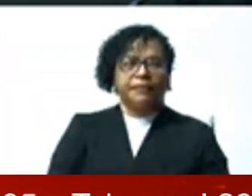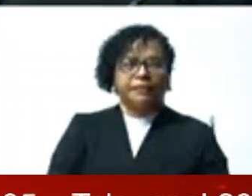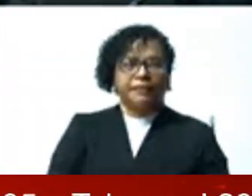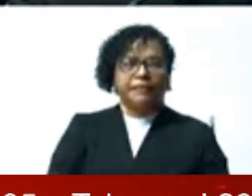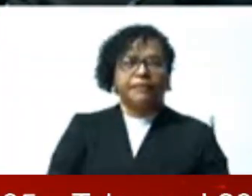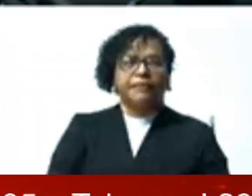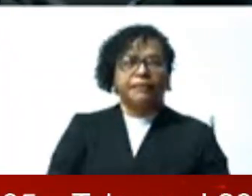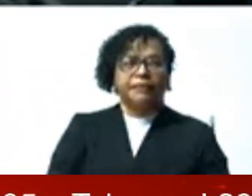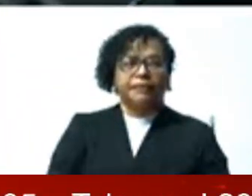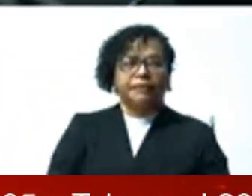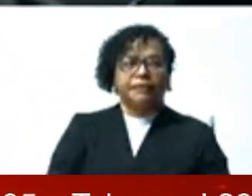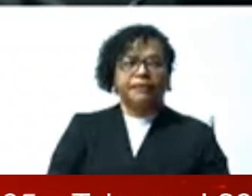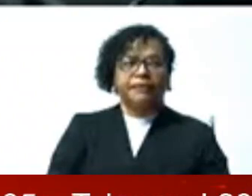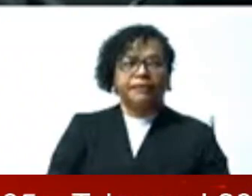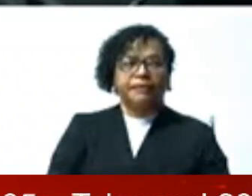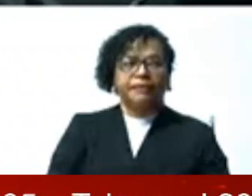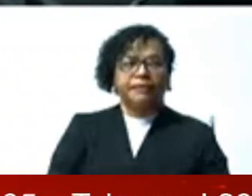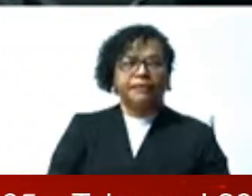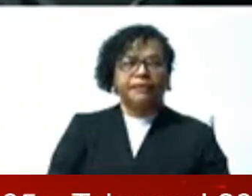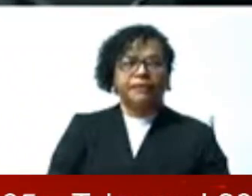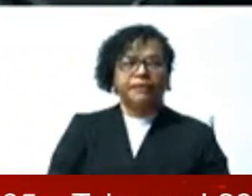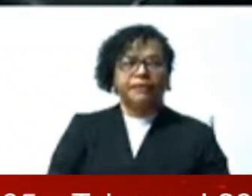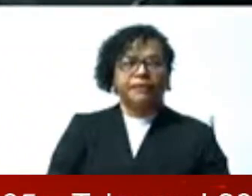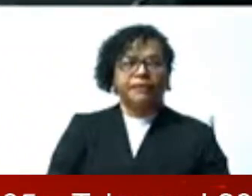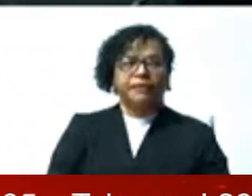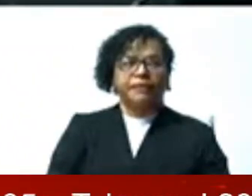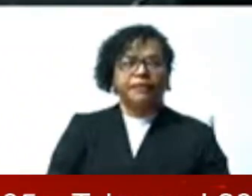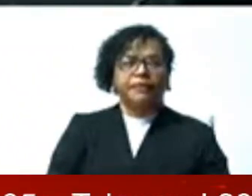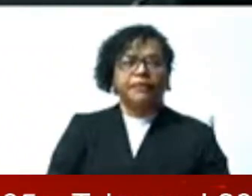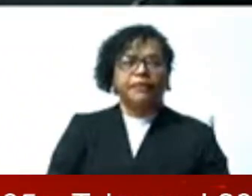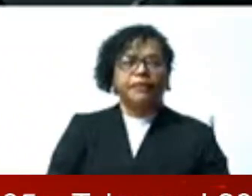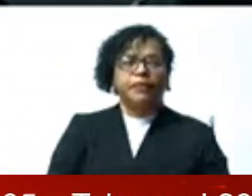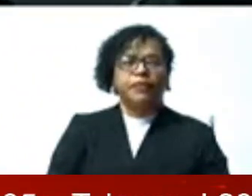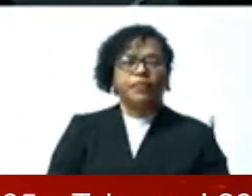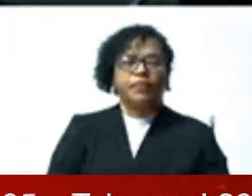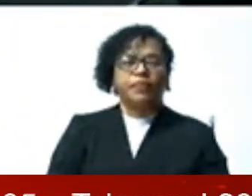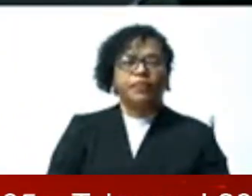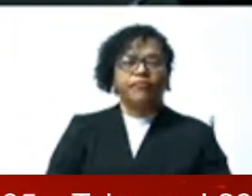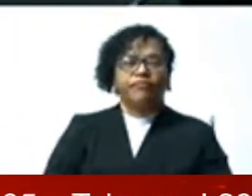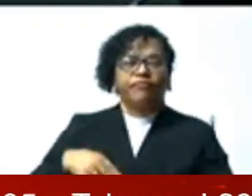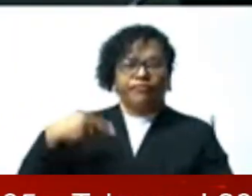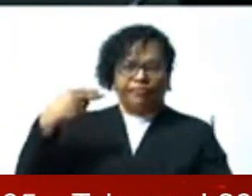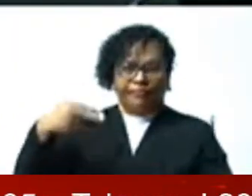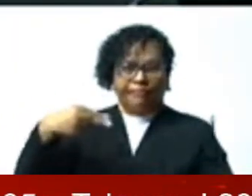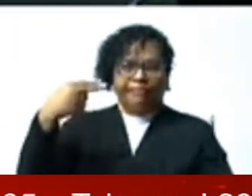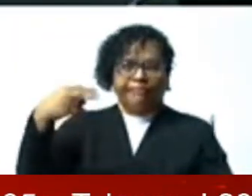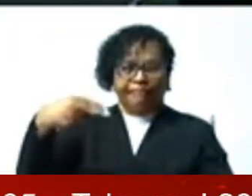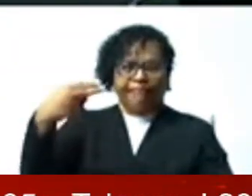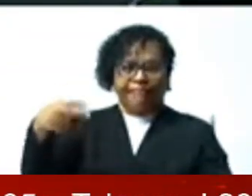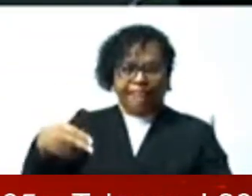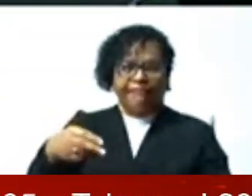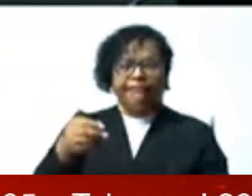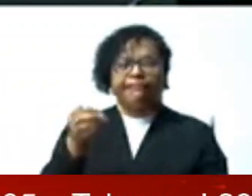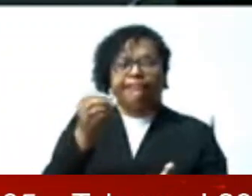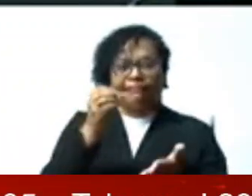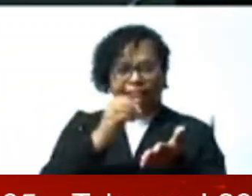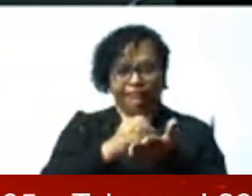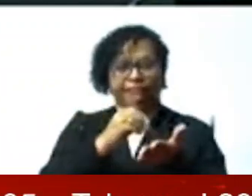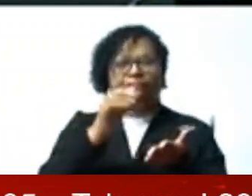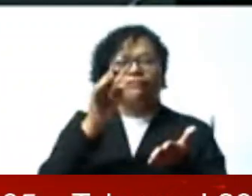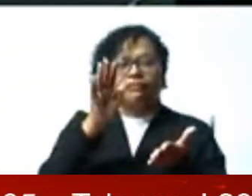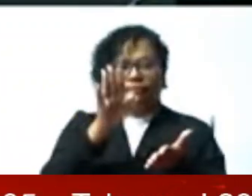La historia se escribe para nosotros siempre buscar de ella y